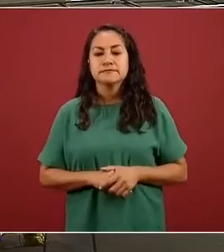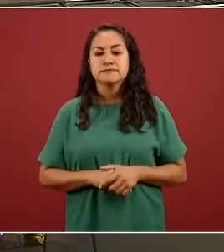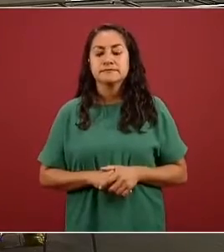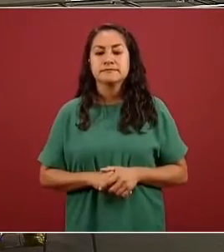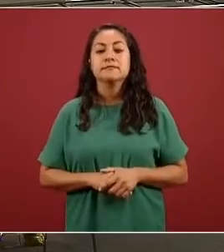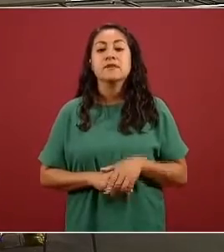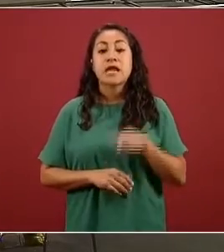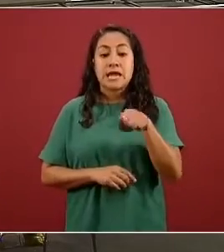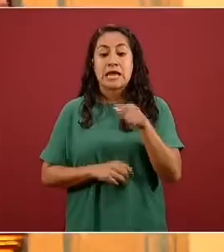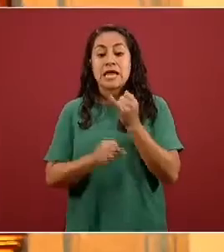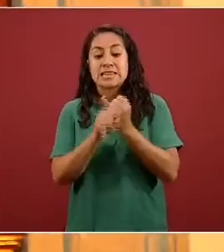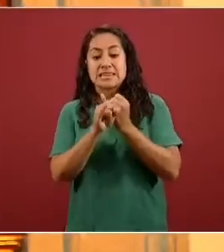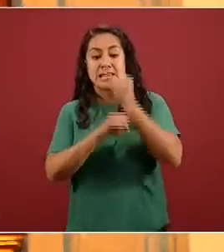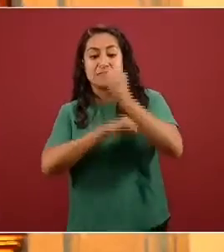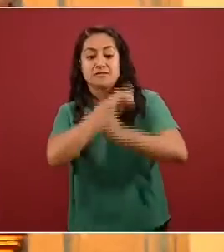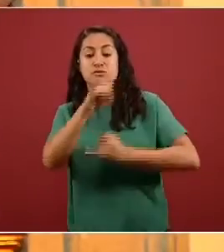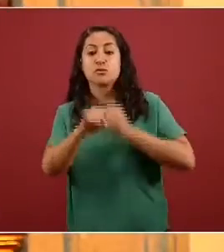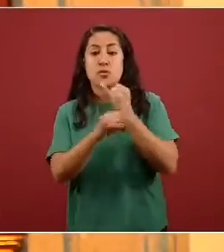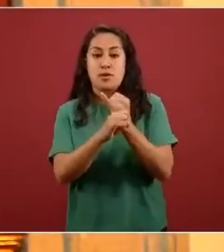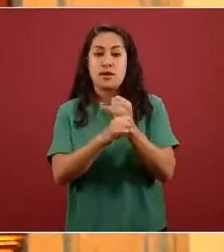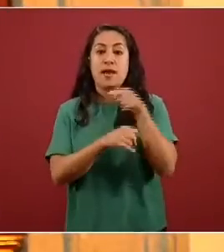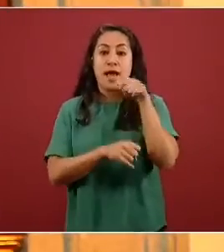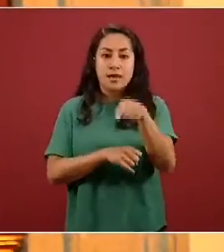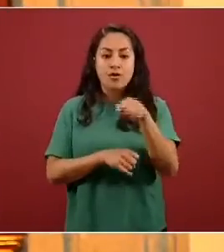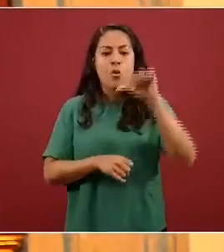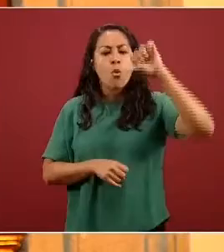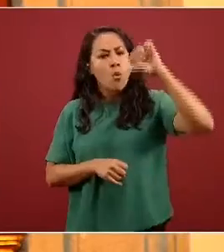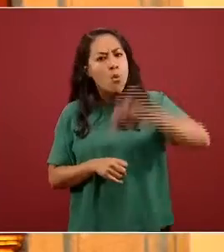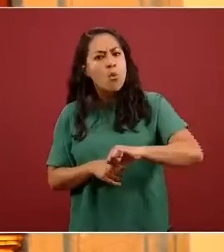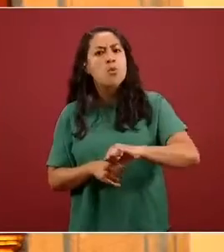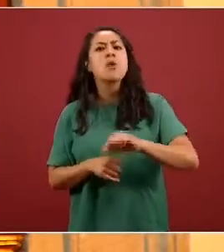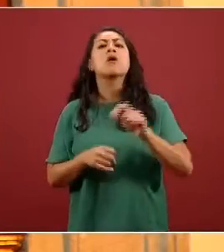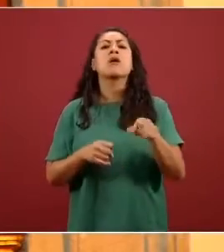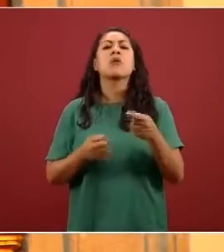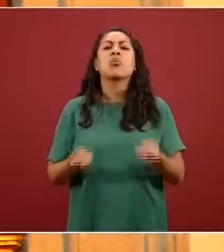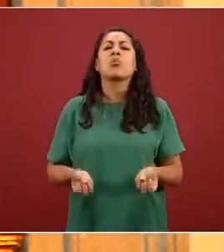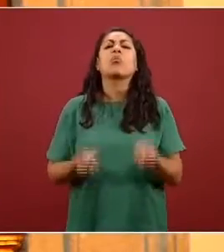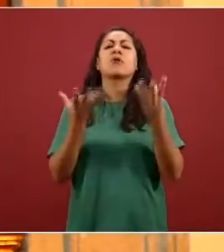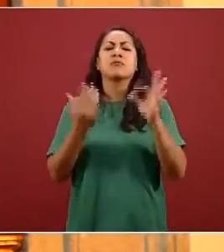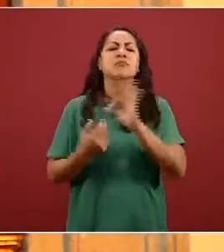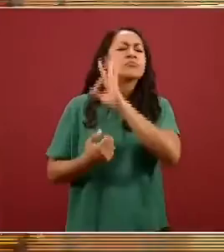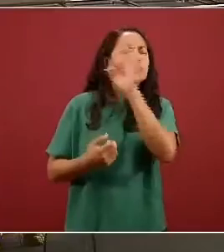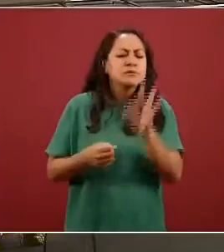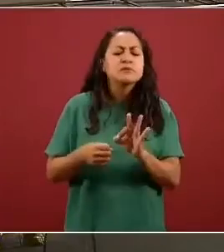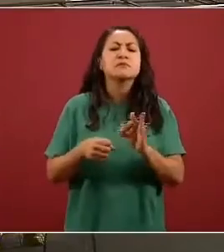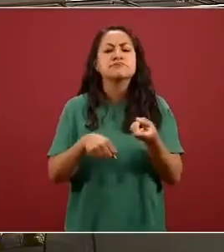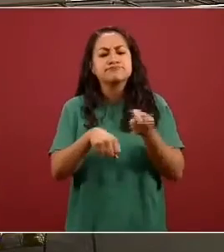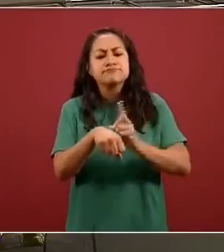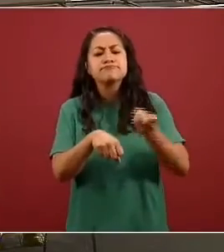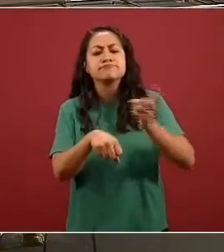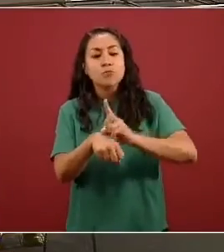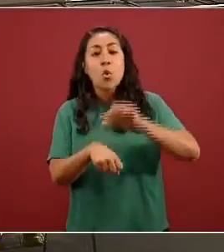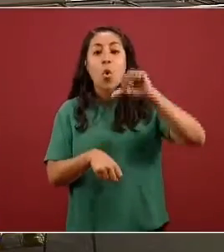actualización internacional. Si nos enfocamos siempre al porcentaje que día con día le damos seguimiento, vemos que hoy día vuelve a